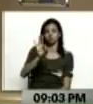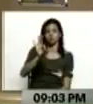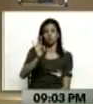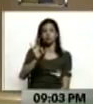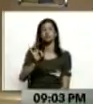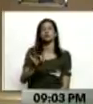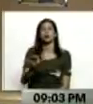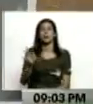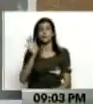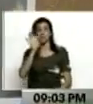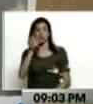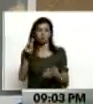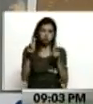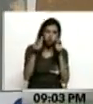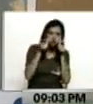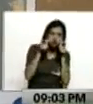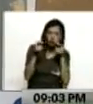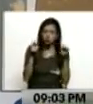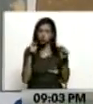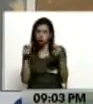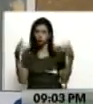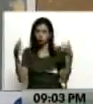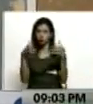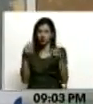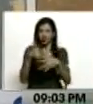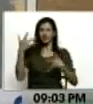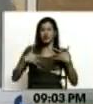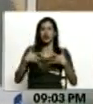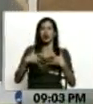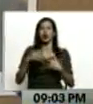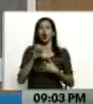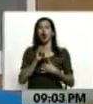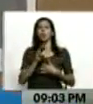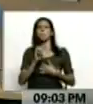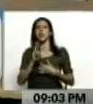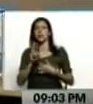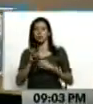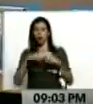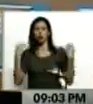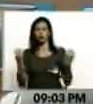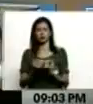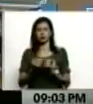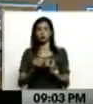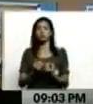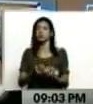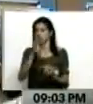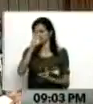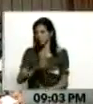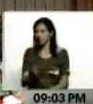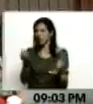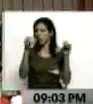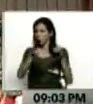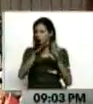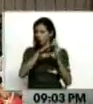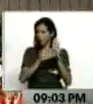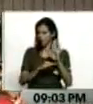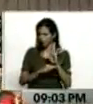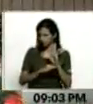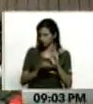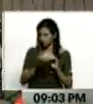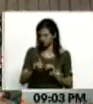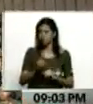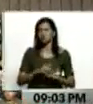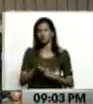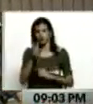Venezuela designada como país de monitoreo de los países opec y no opec para que se cumplan las cuotas que se